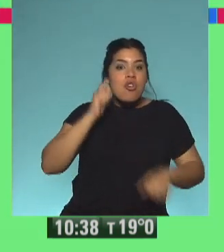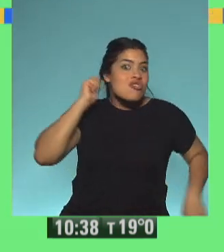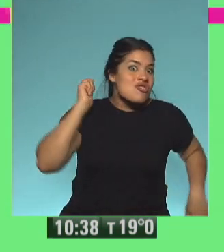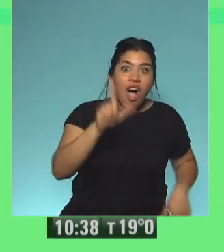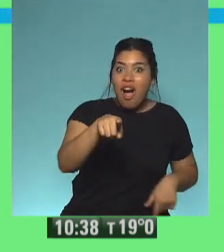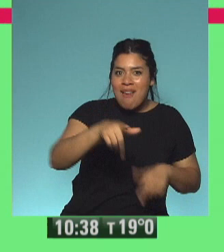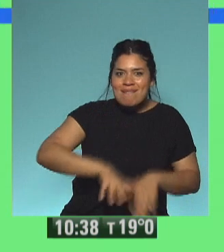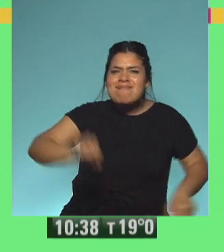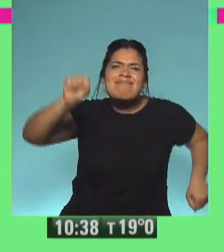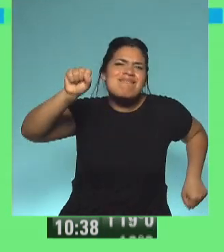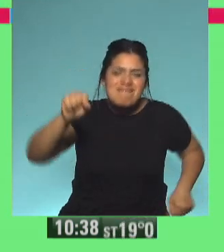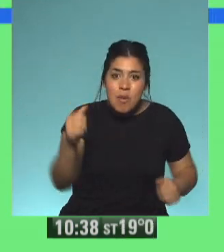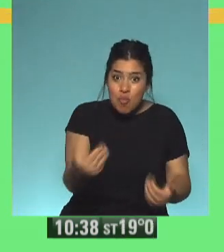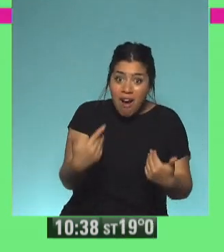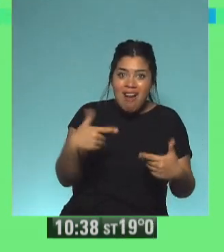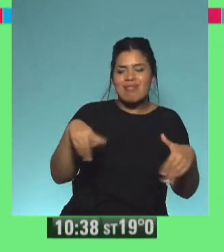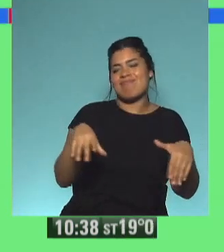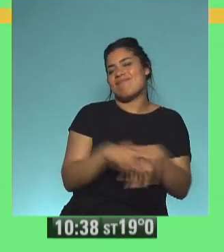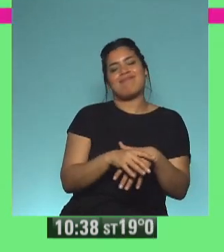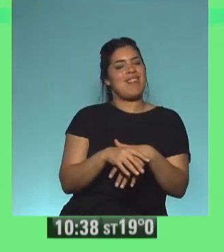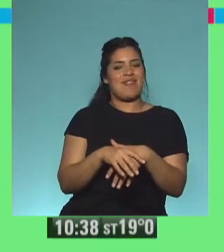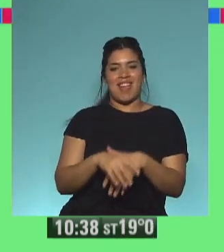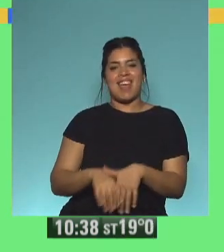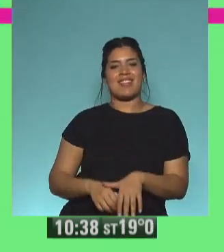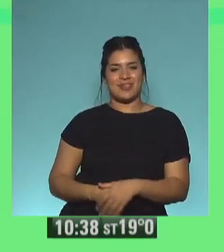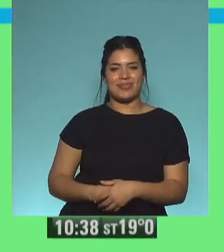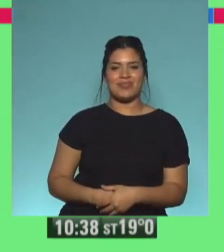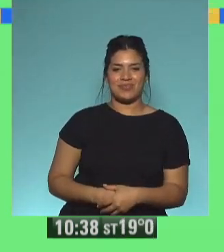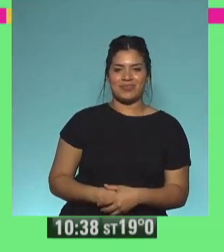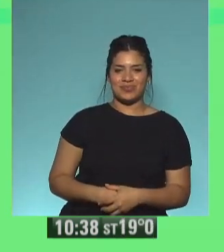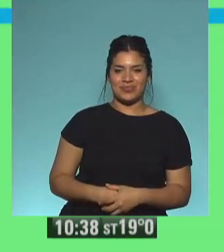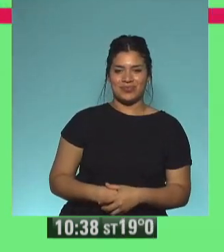¡Está muy contenta! ¡Le salió perfecto! ¡Sí!